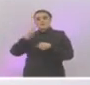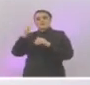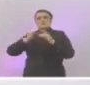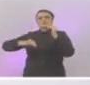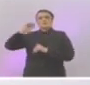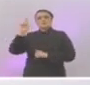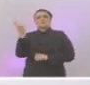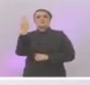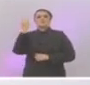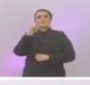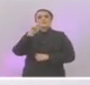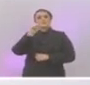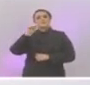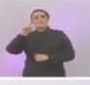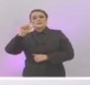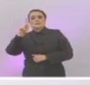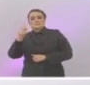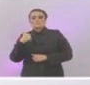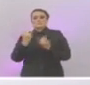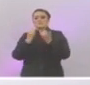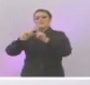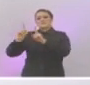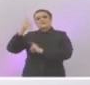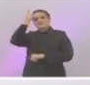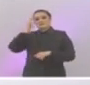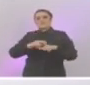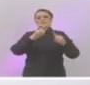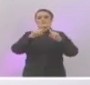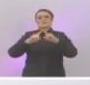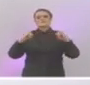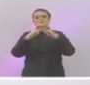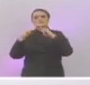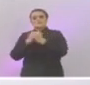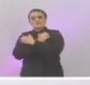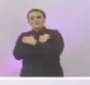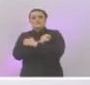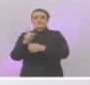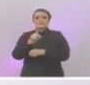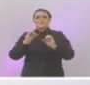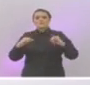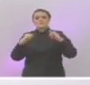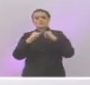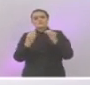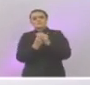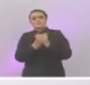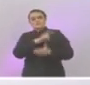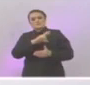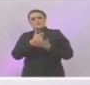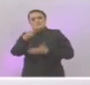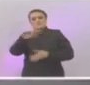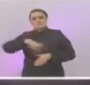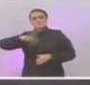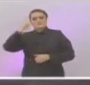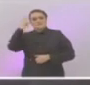de San Luis Potosí, y también agradezco a los rectores y directores de instituciones educativas públicas y privadas de San Luis Potosí que están